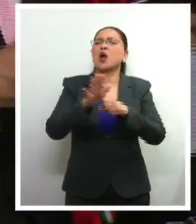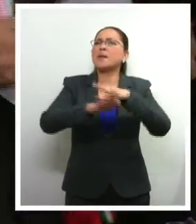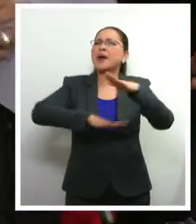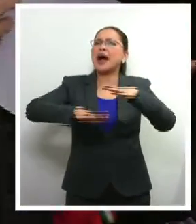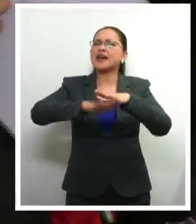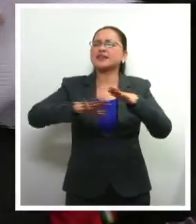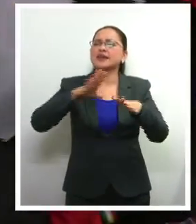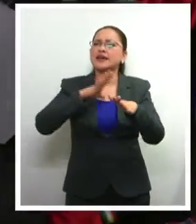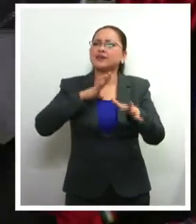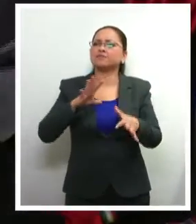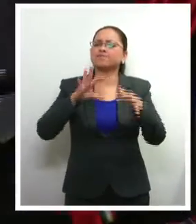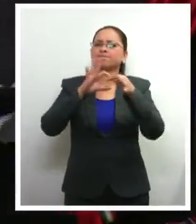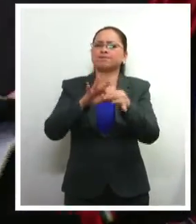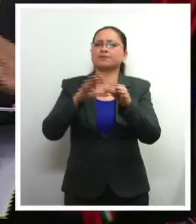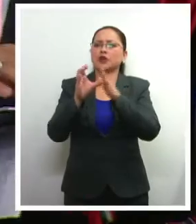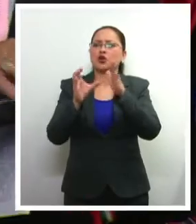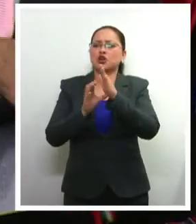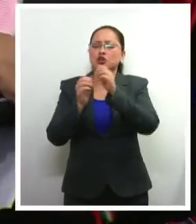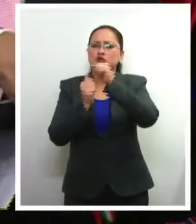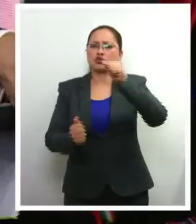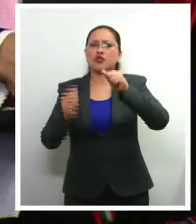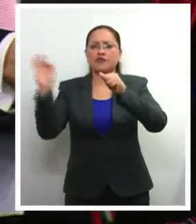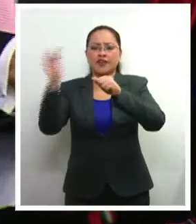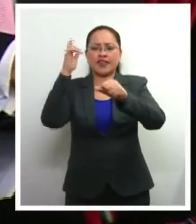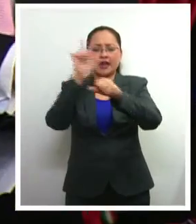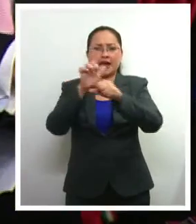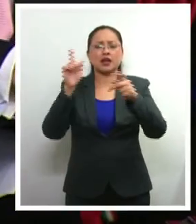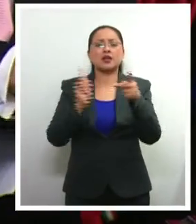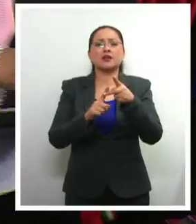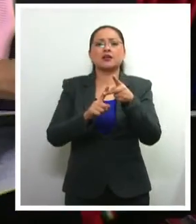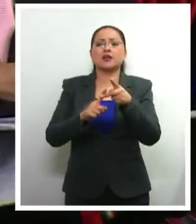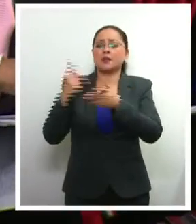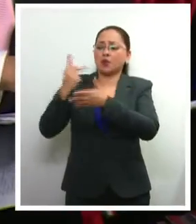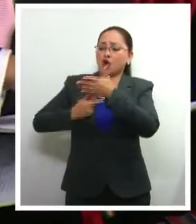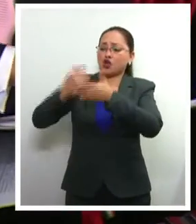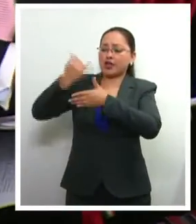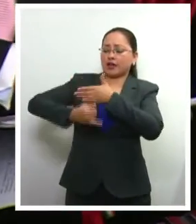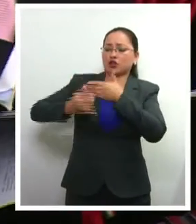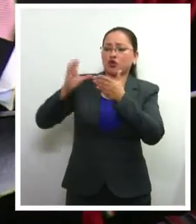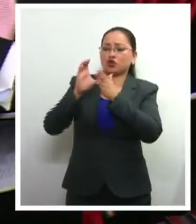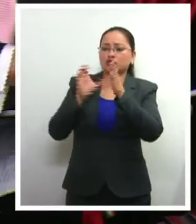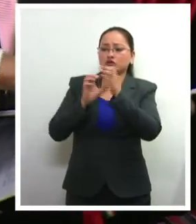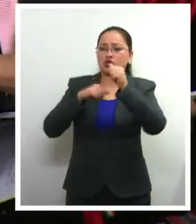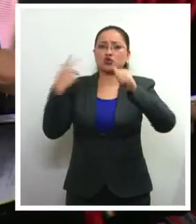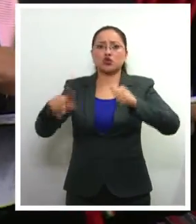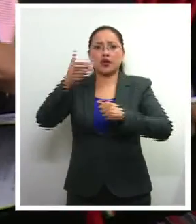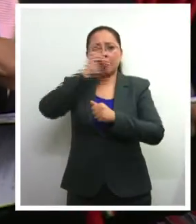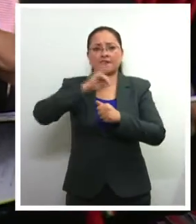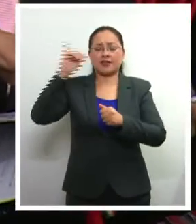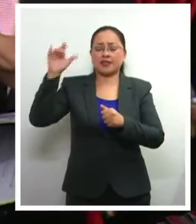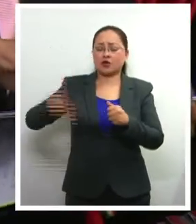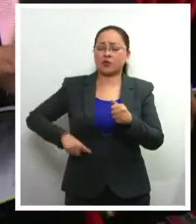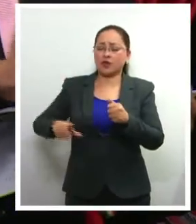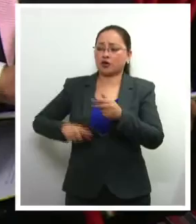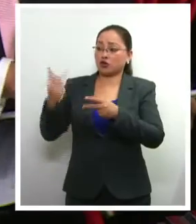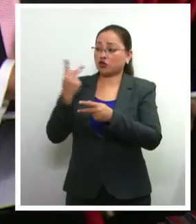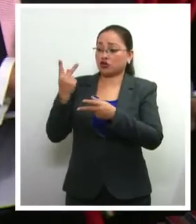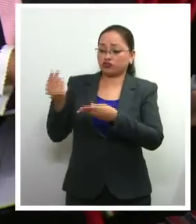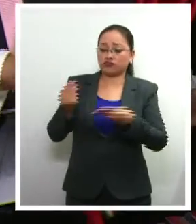le ofrece la Constitución Federal y el proyecto de Constitución del jefe de gobierno a la Ciudad de